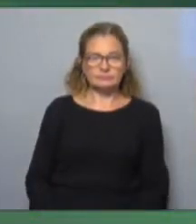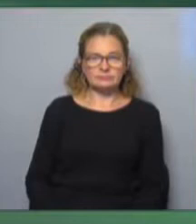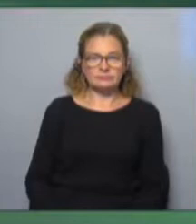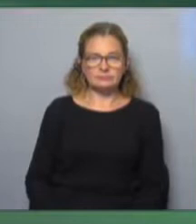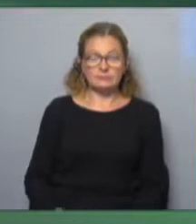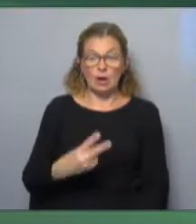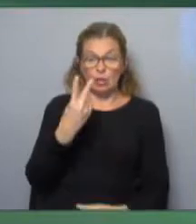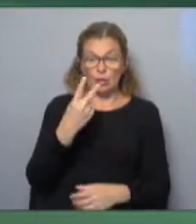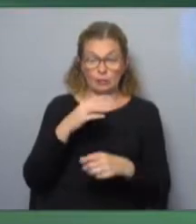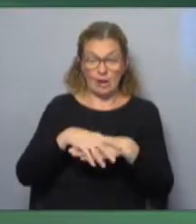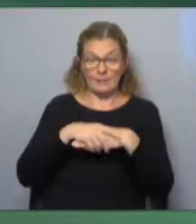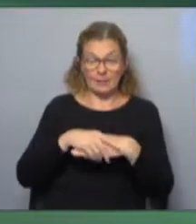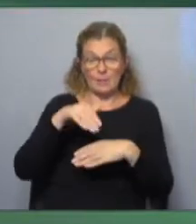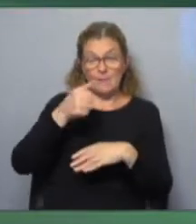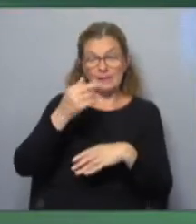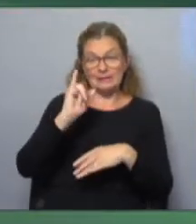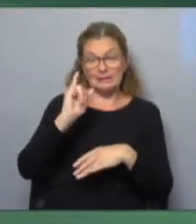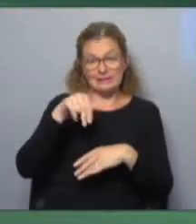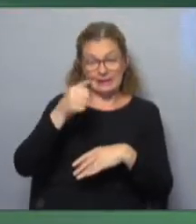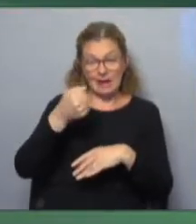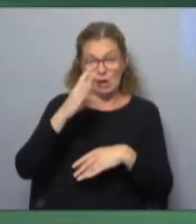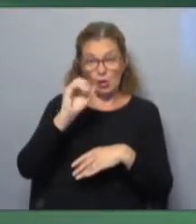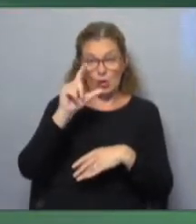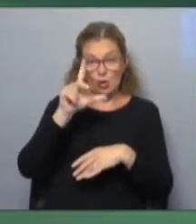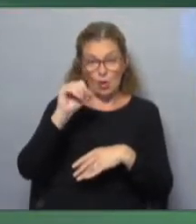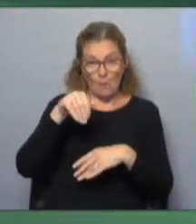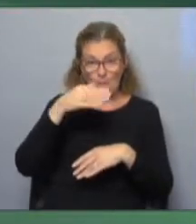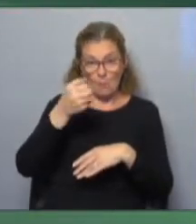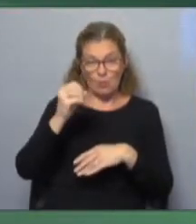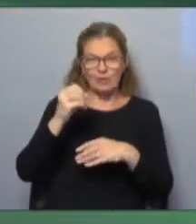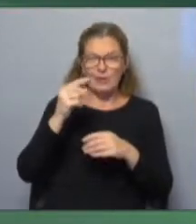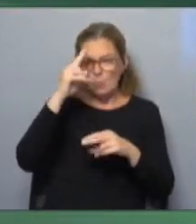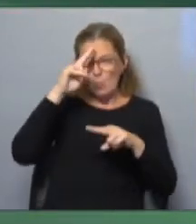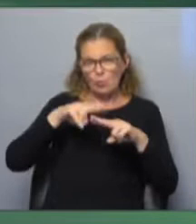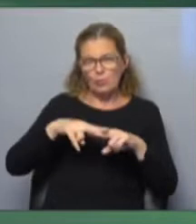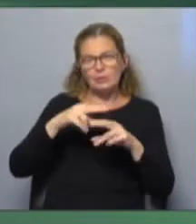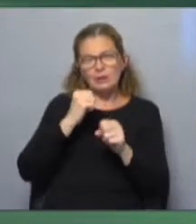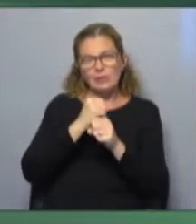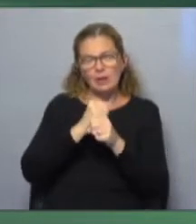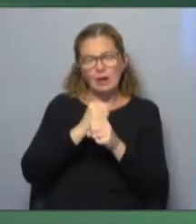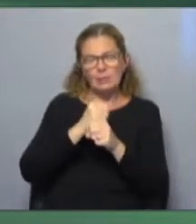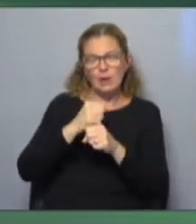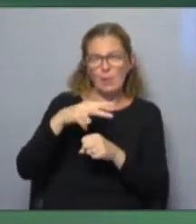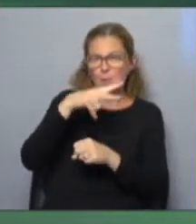Bueno, dos amigas de Martina Colombo Berti que falleció mientras trabajaba en un parque eólico en Salto pidieron